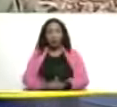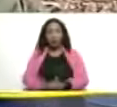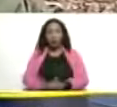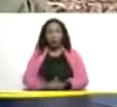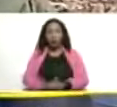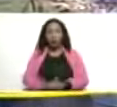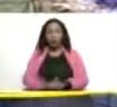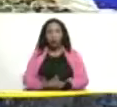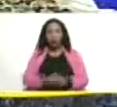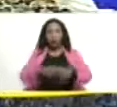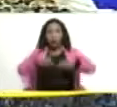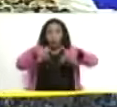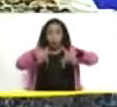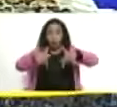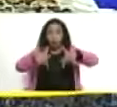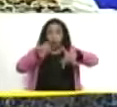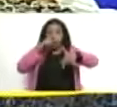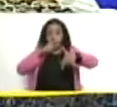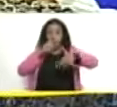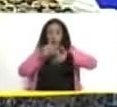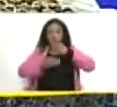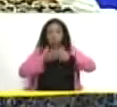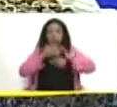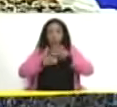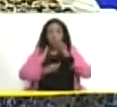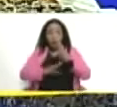Y este año dimos un paso